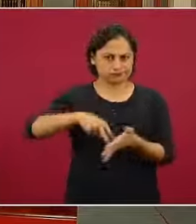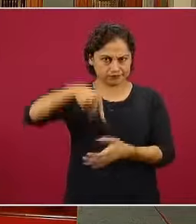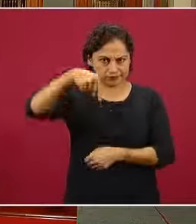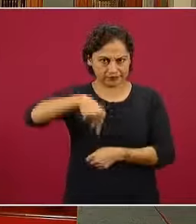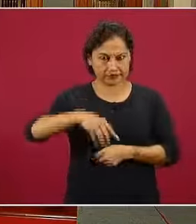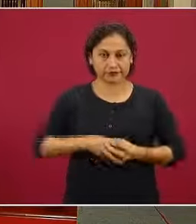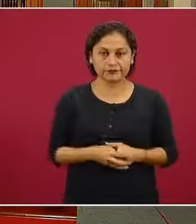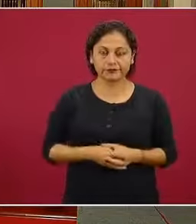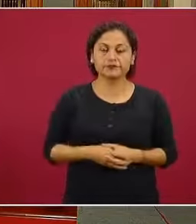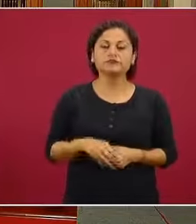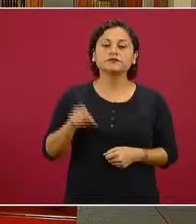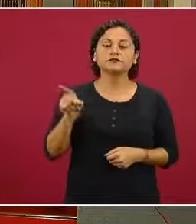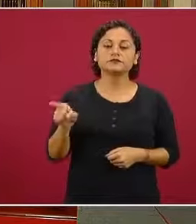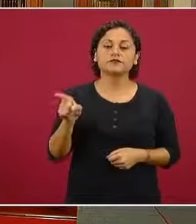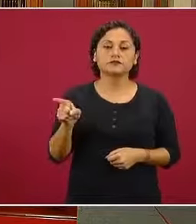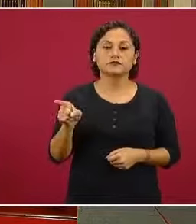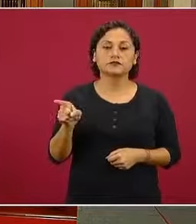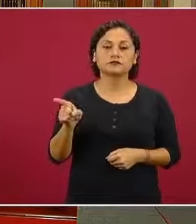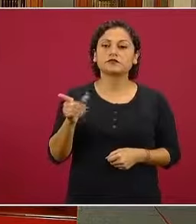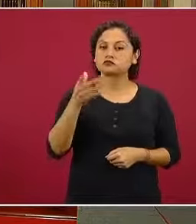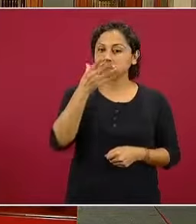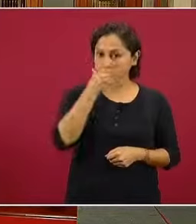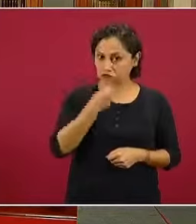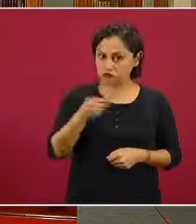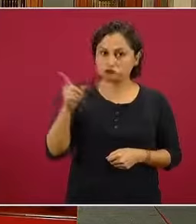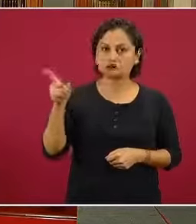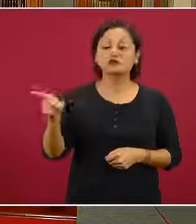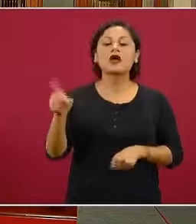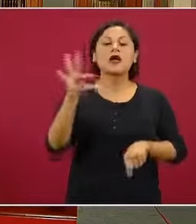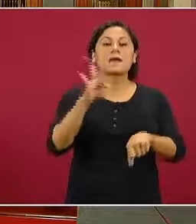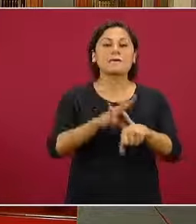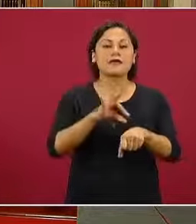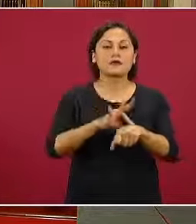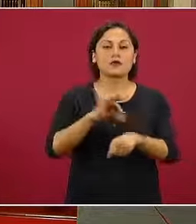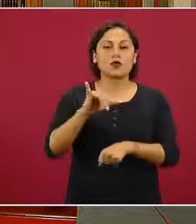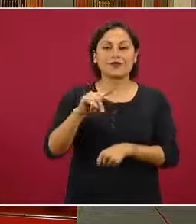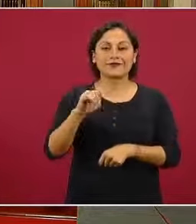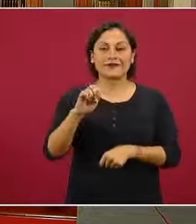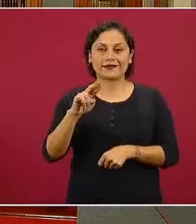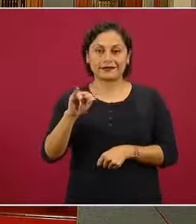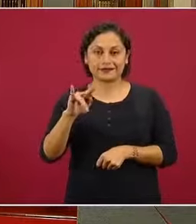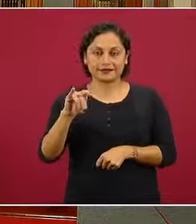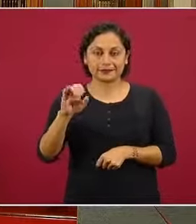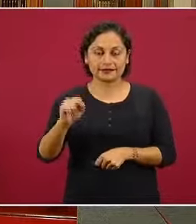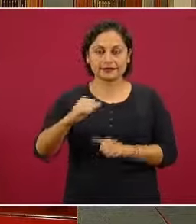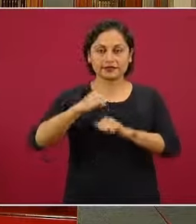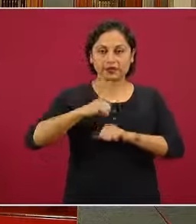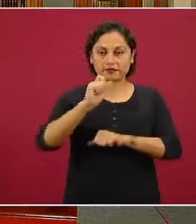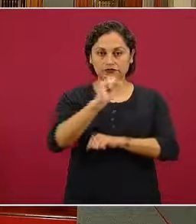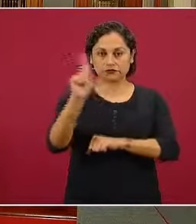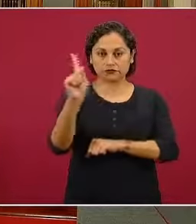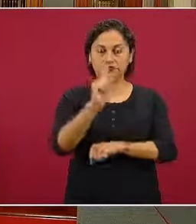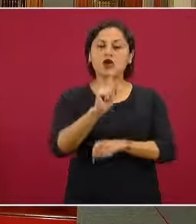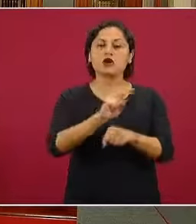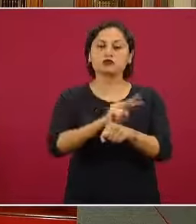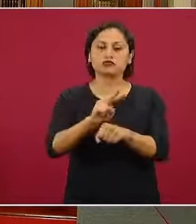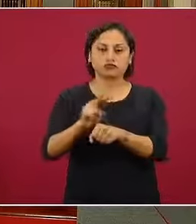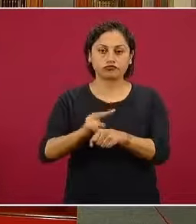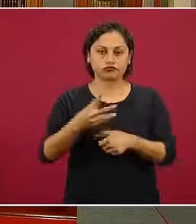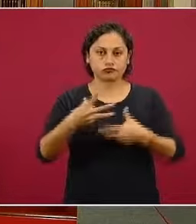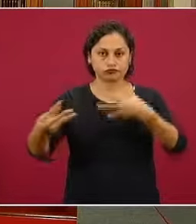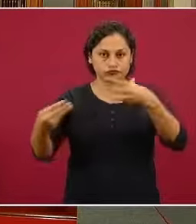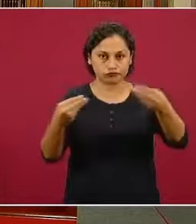es un médico internista y epidemiólogo de la nutrición y